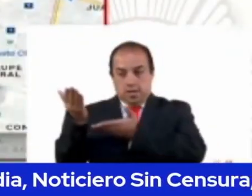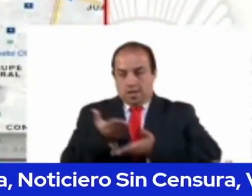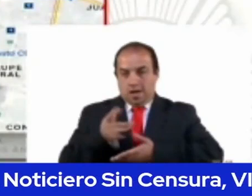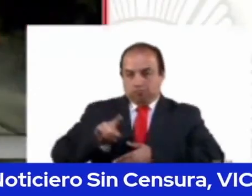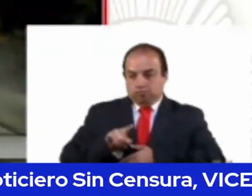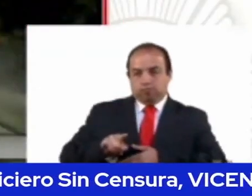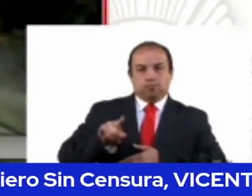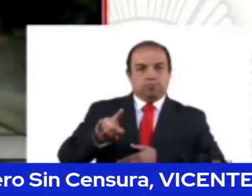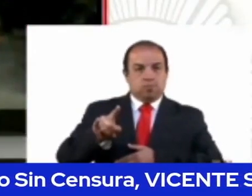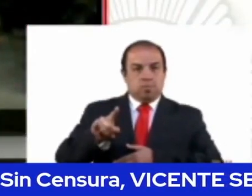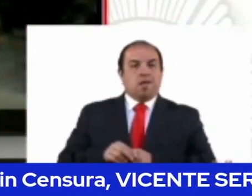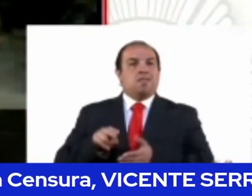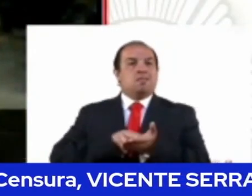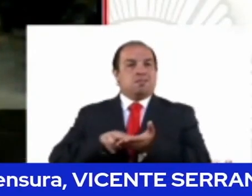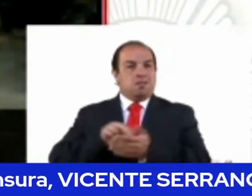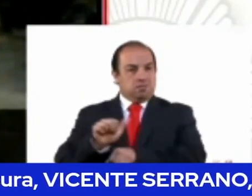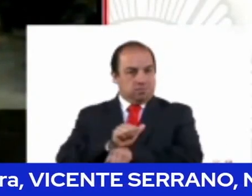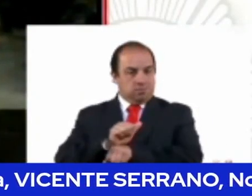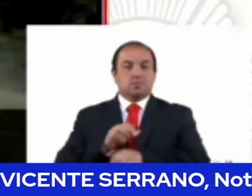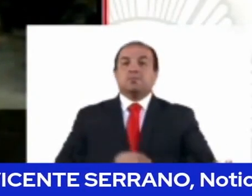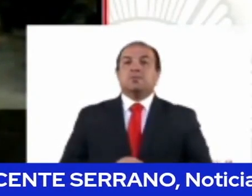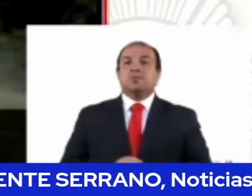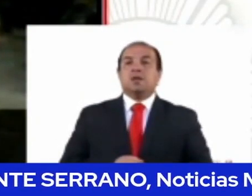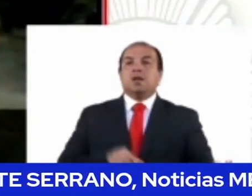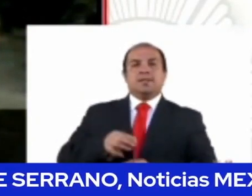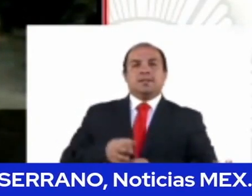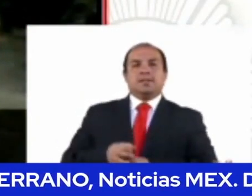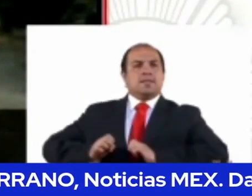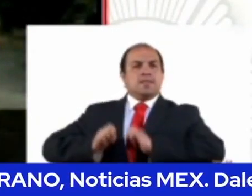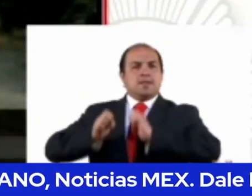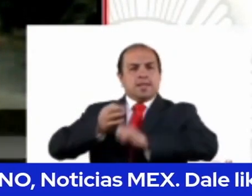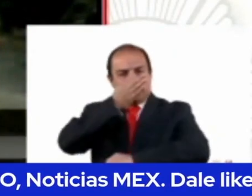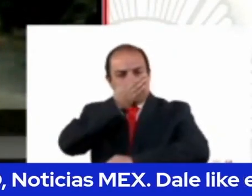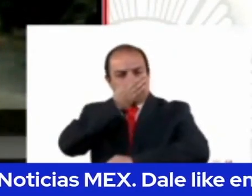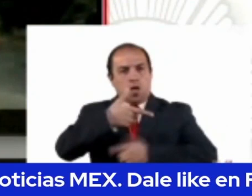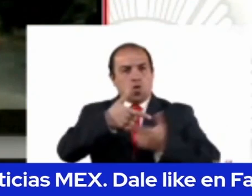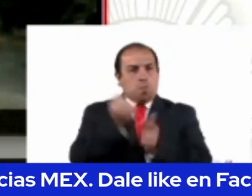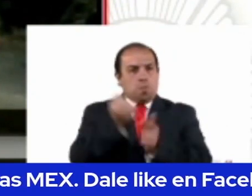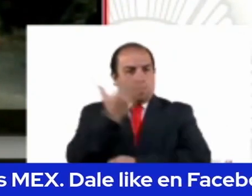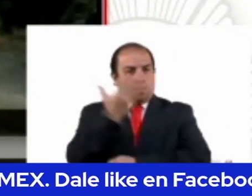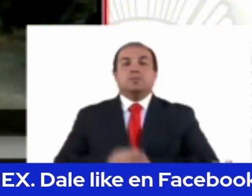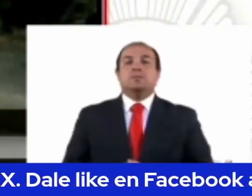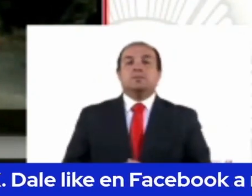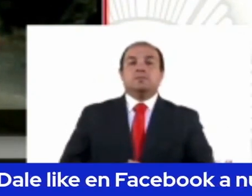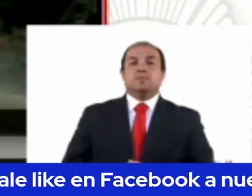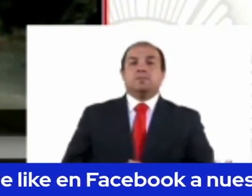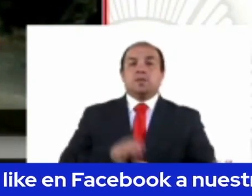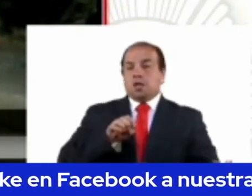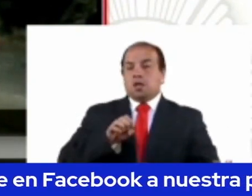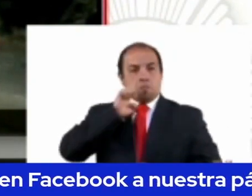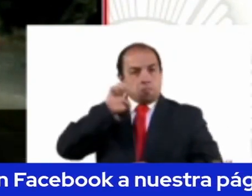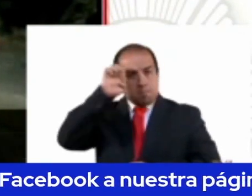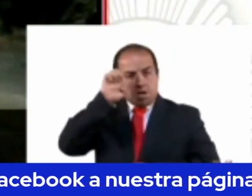luego, pero lo más relevante sería dar con los autores intelectuales, porque